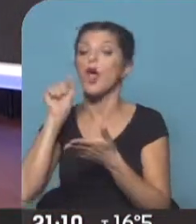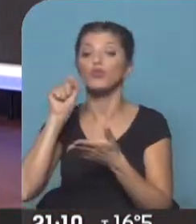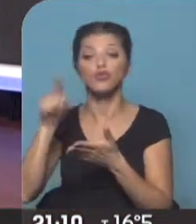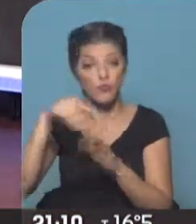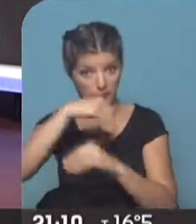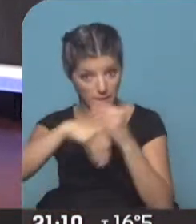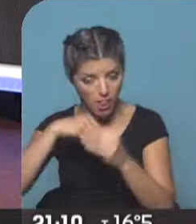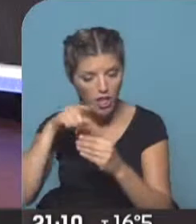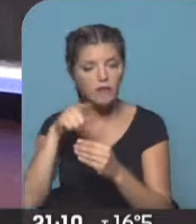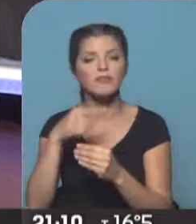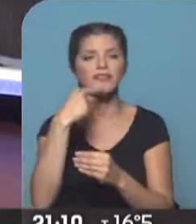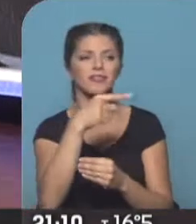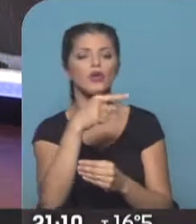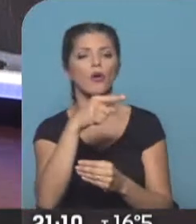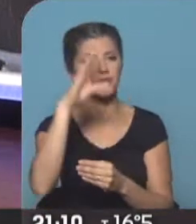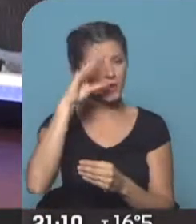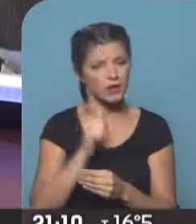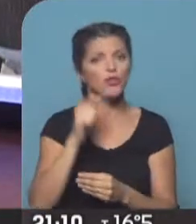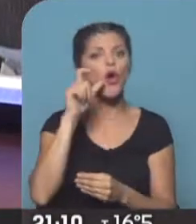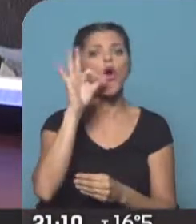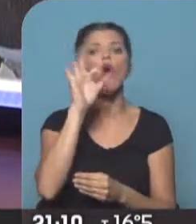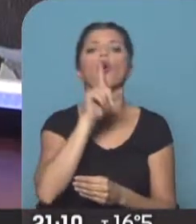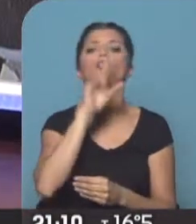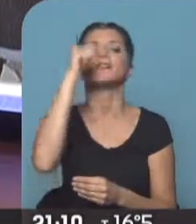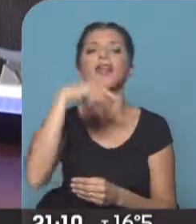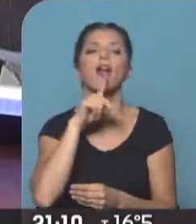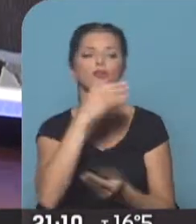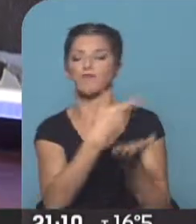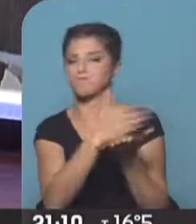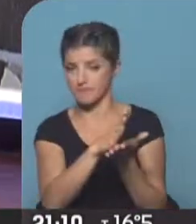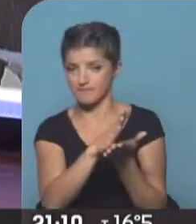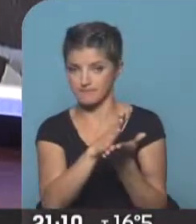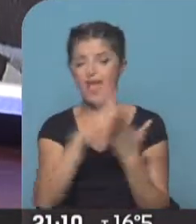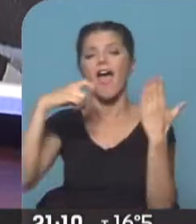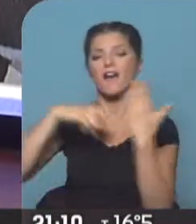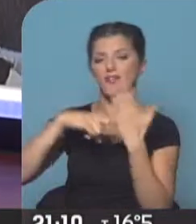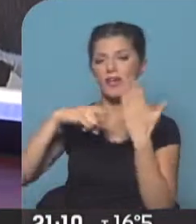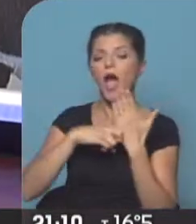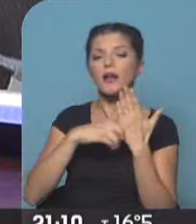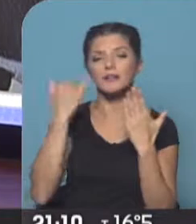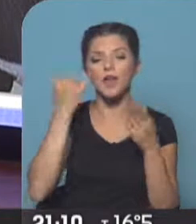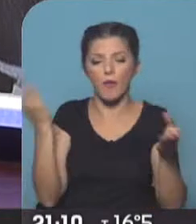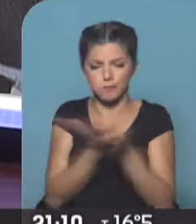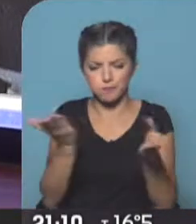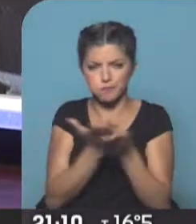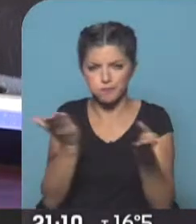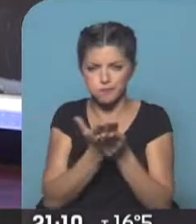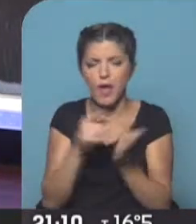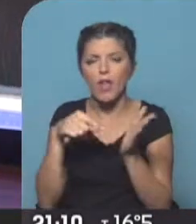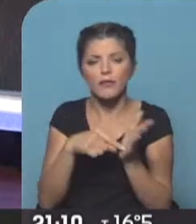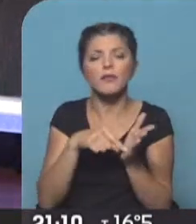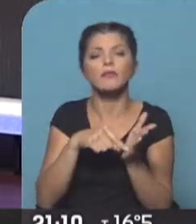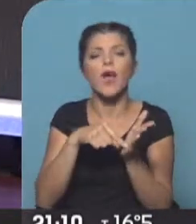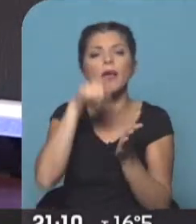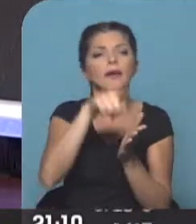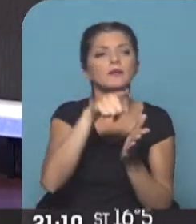joven recusó al juez Guido Otranto. La fiscal ya recibió varias carpetas con las copias de las llamadas